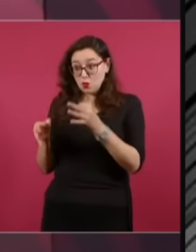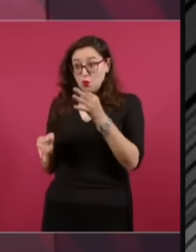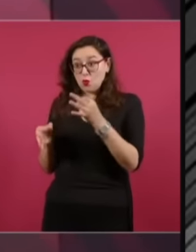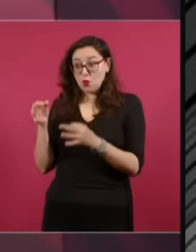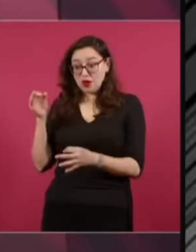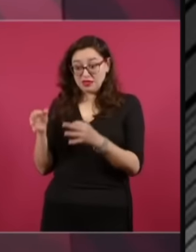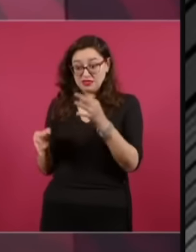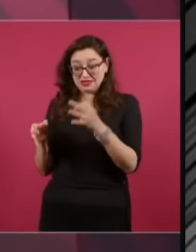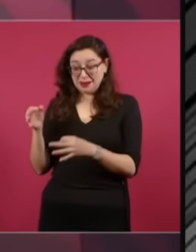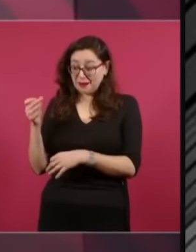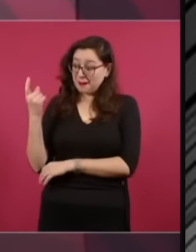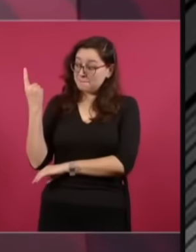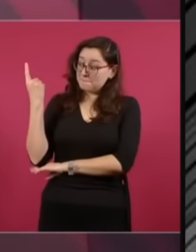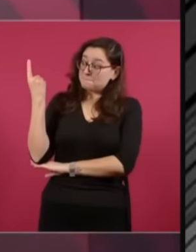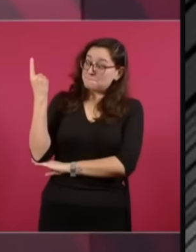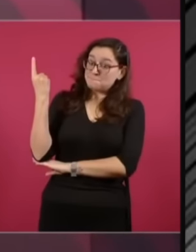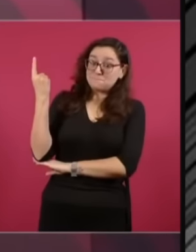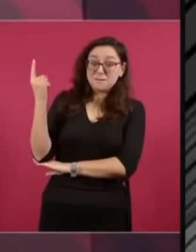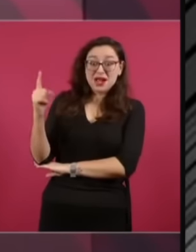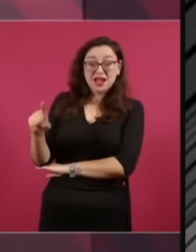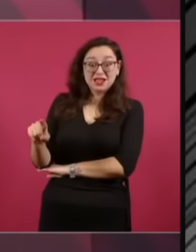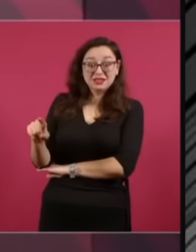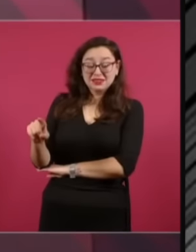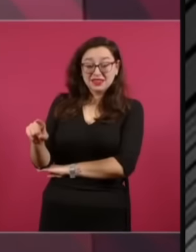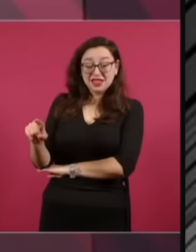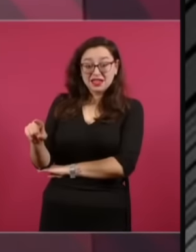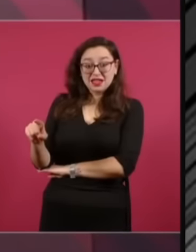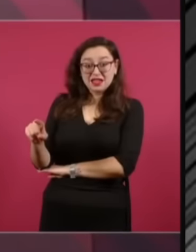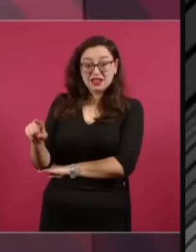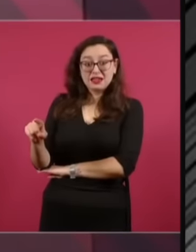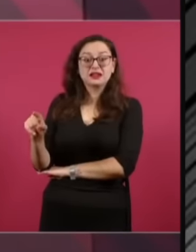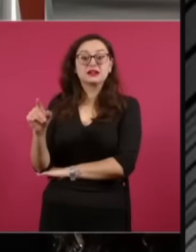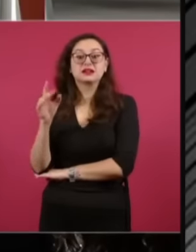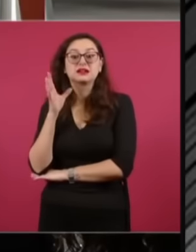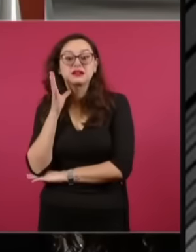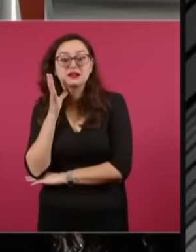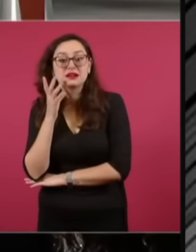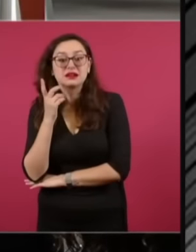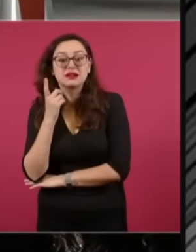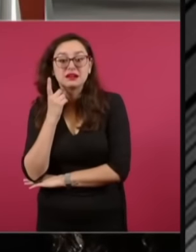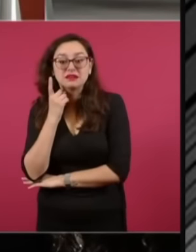la